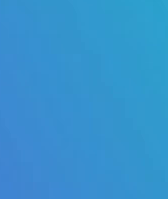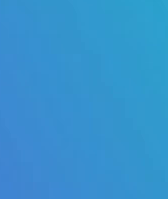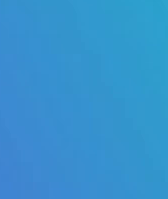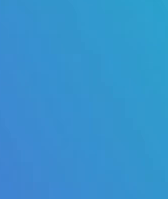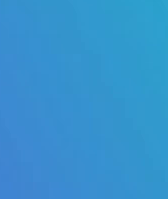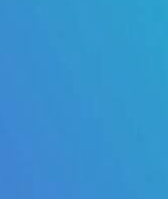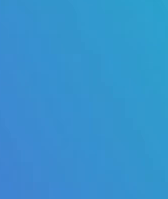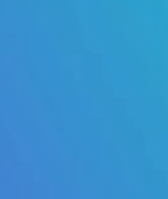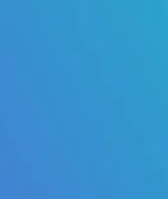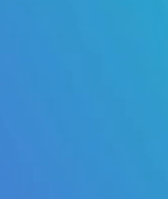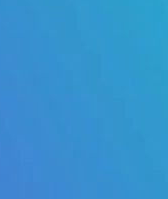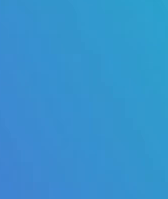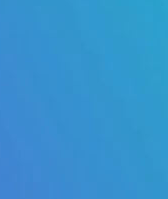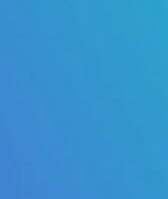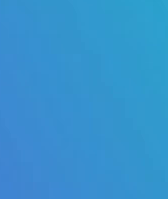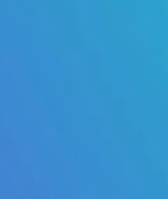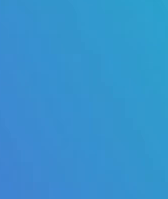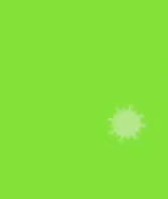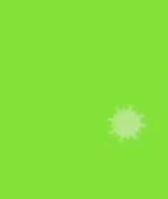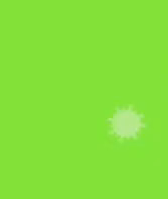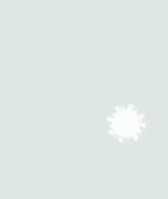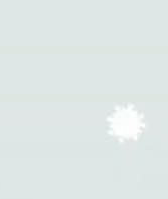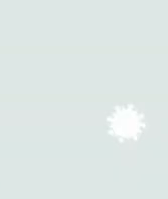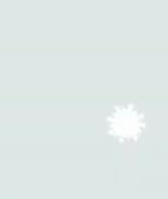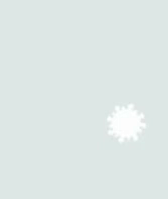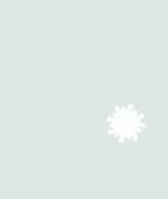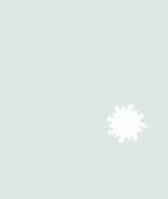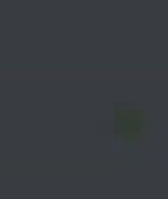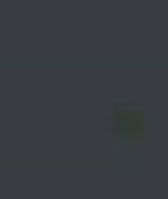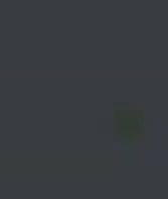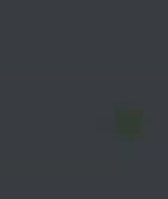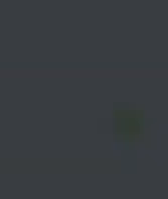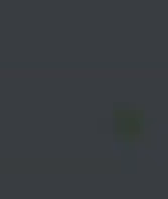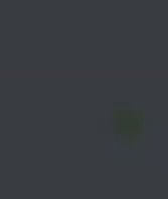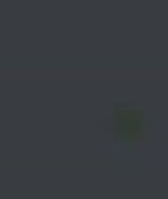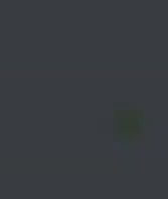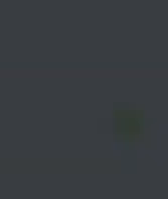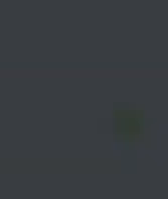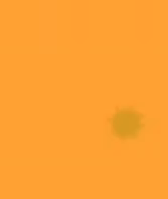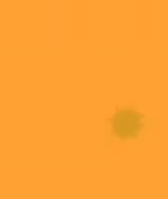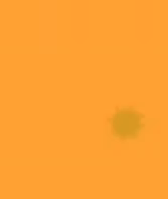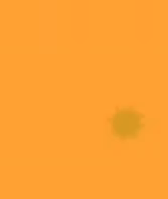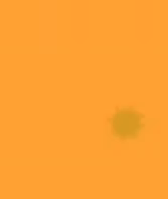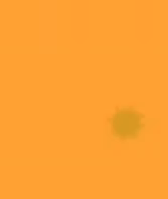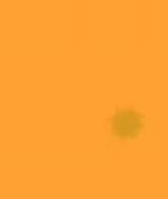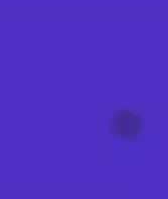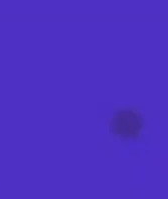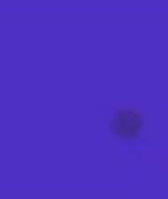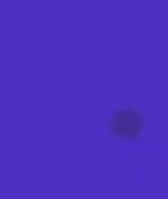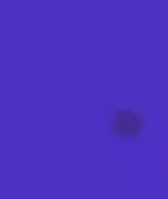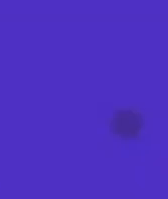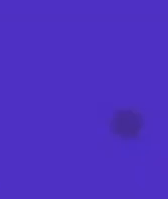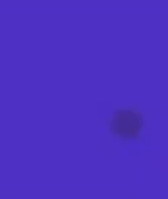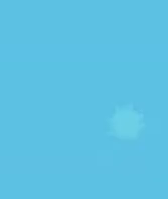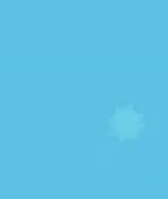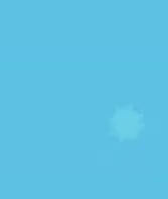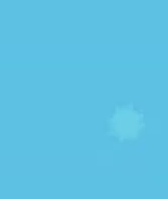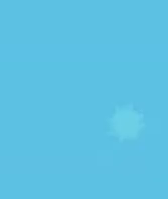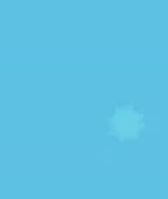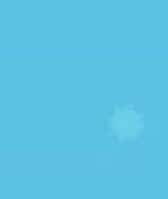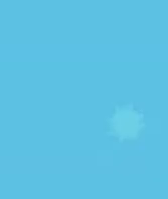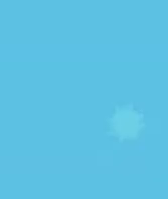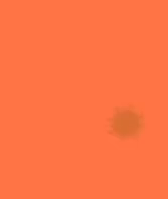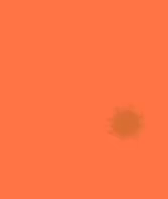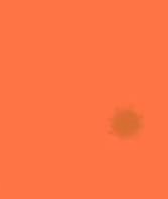Póntelo. Póntelo. Póntelo. Póntelo.